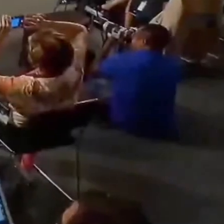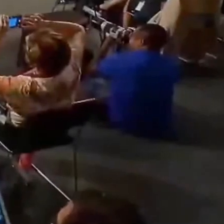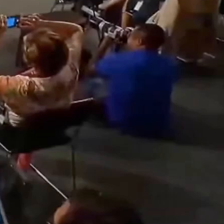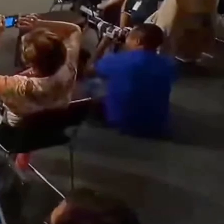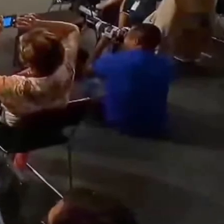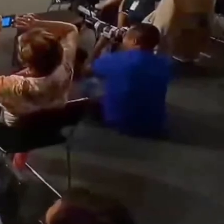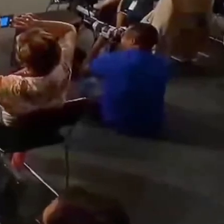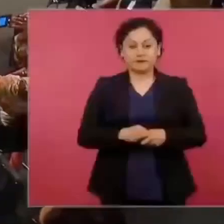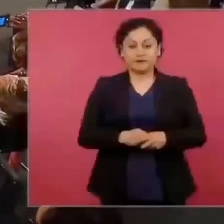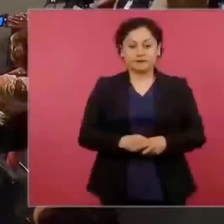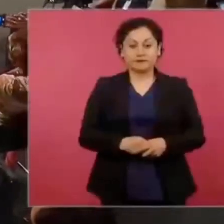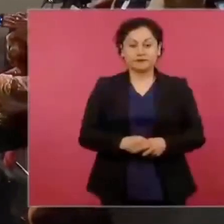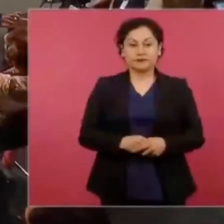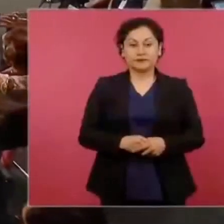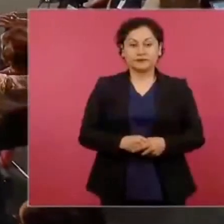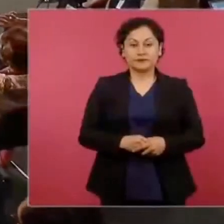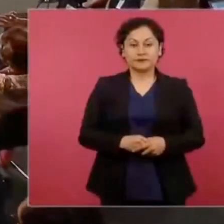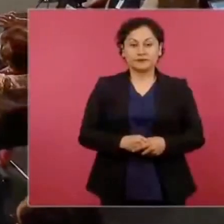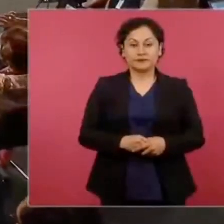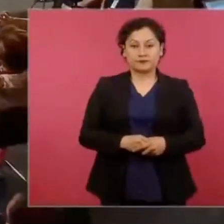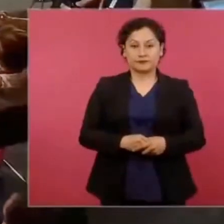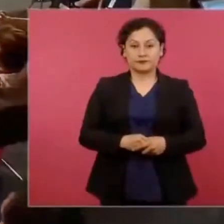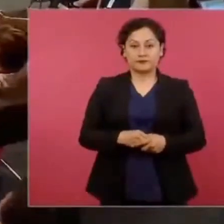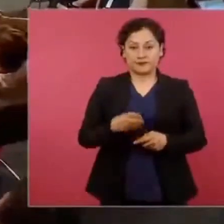Esta es la migración